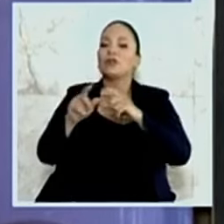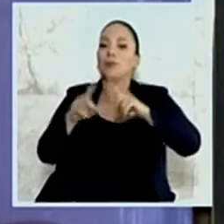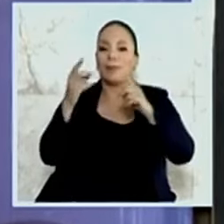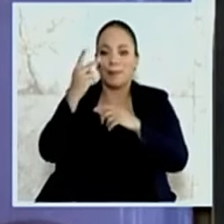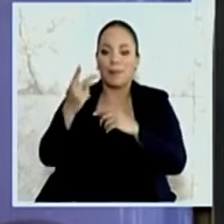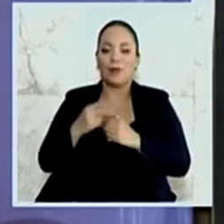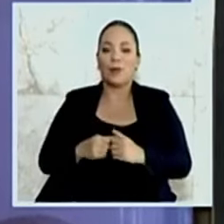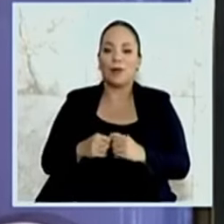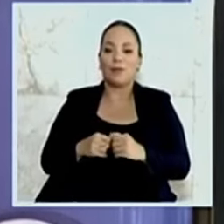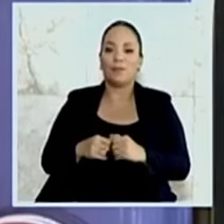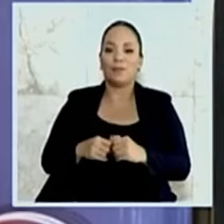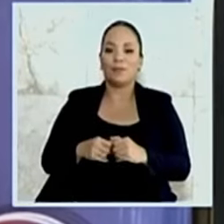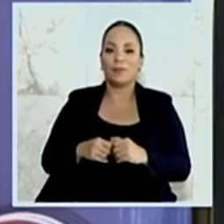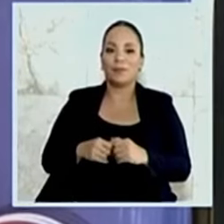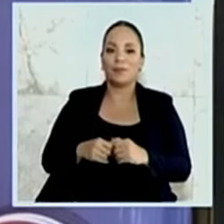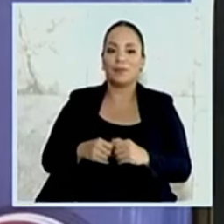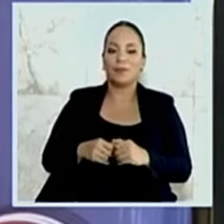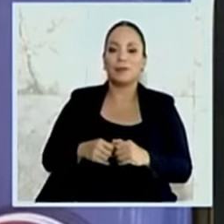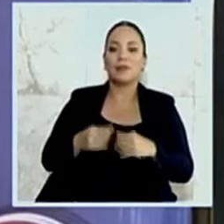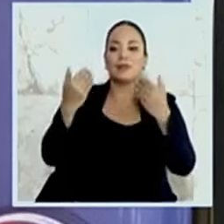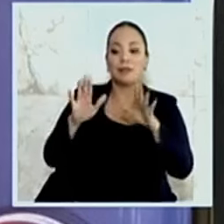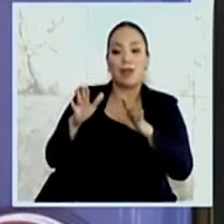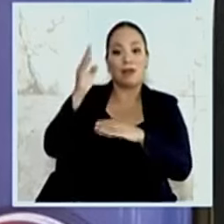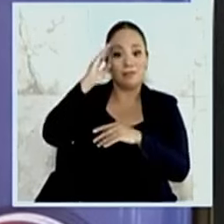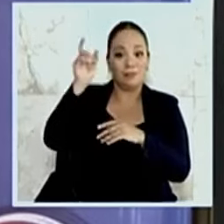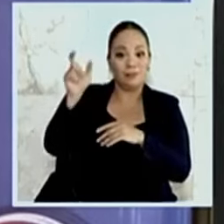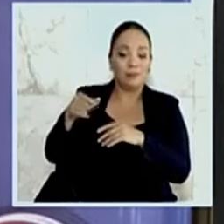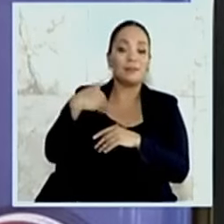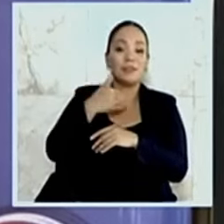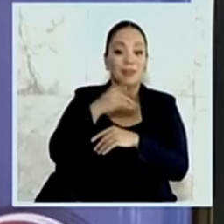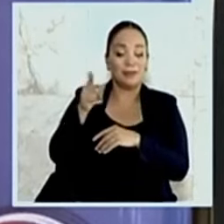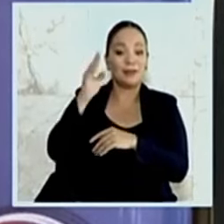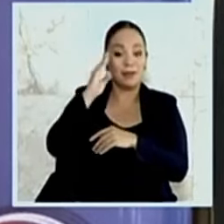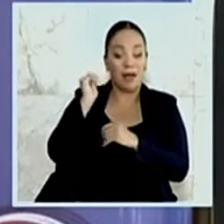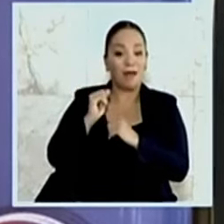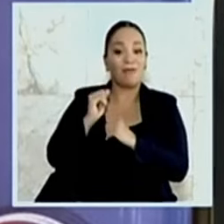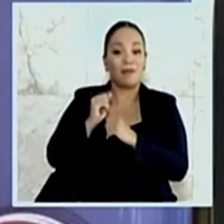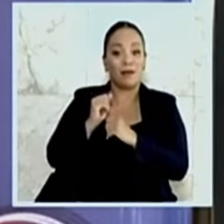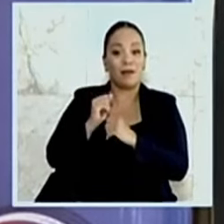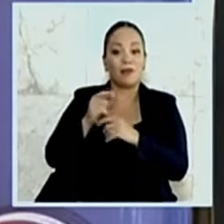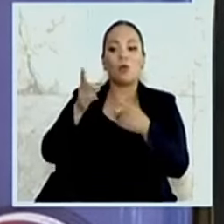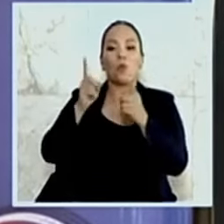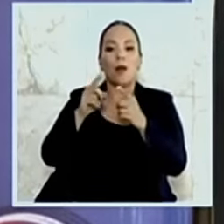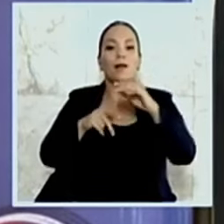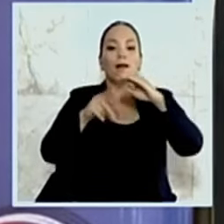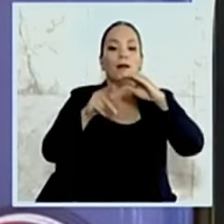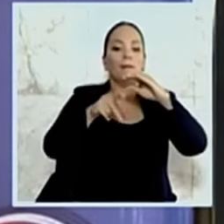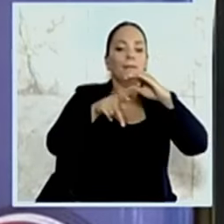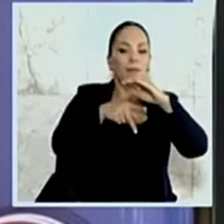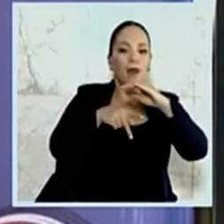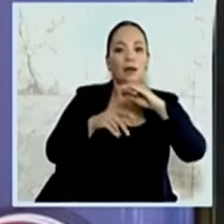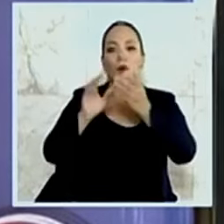acongoja saber que vamos a 1/4 de tiempo de este torneo, de este esfuerzo. Pero